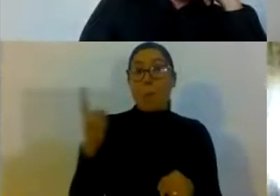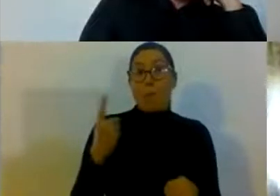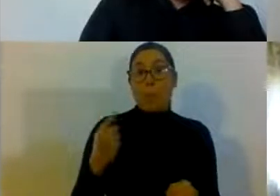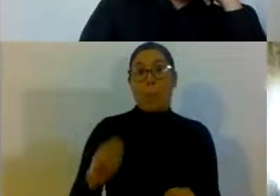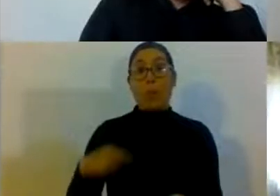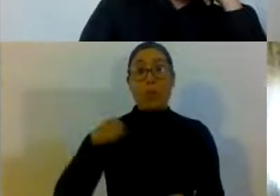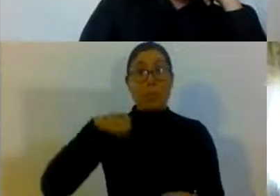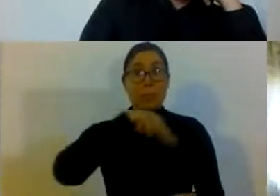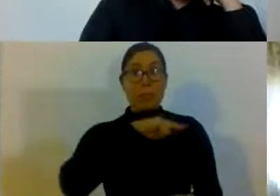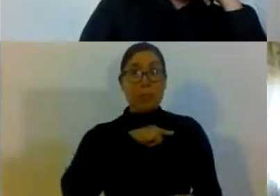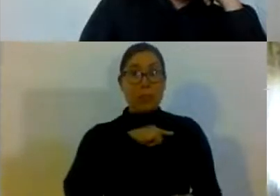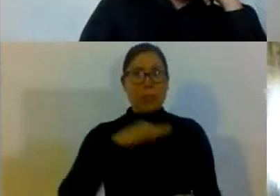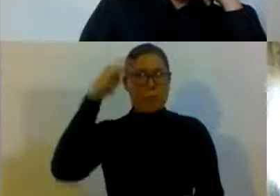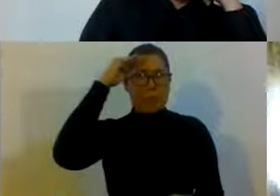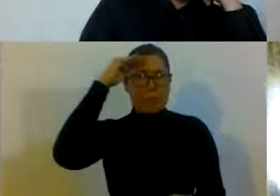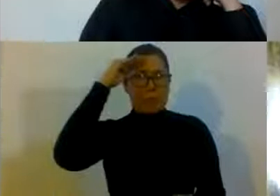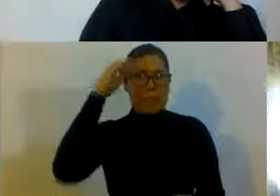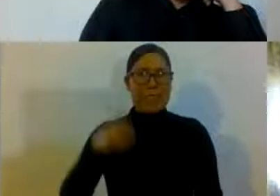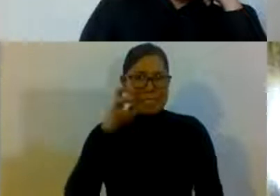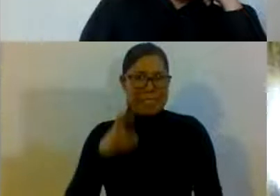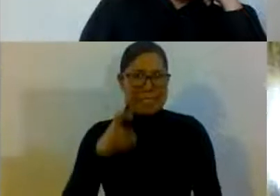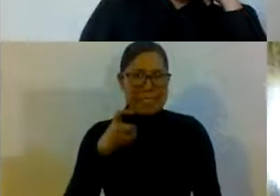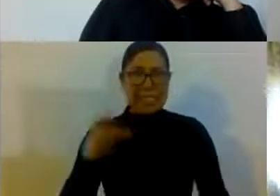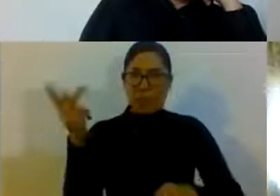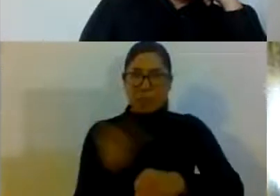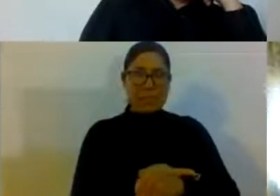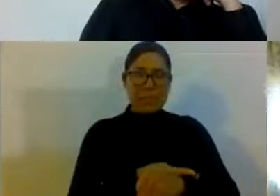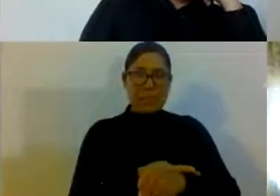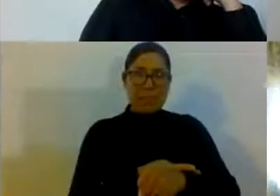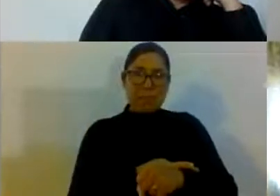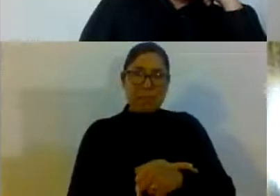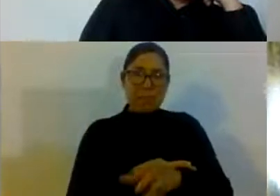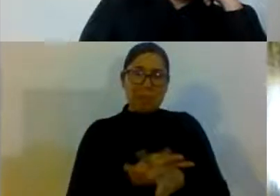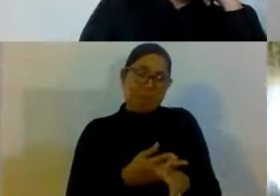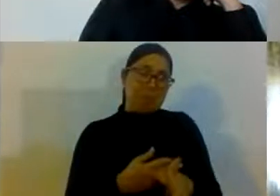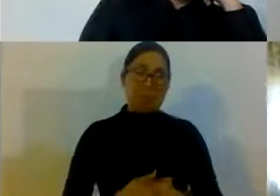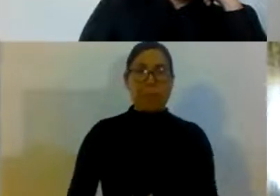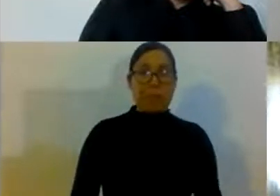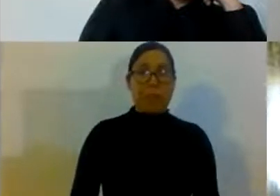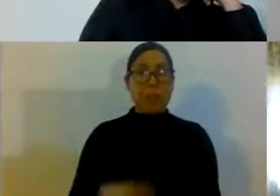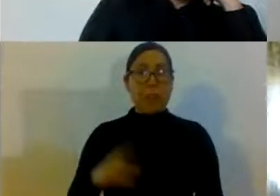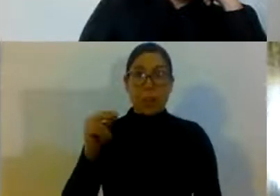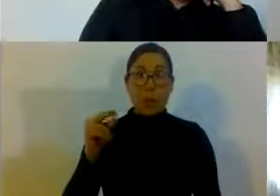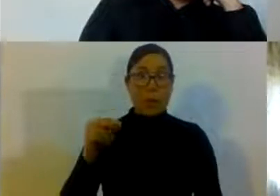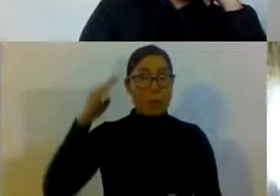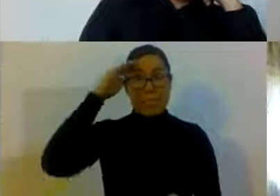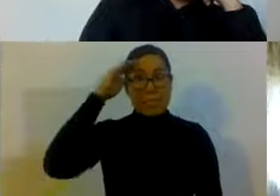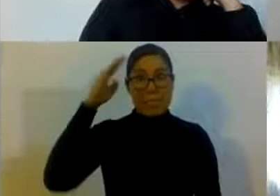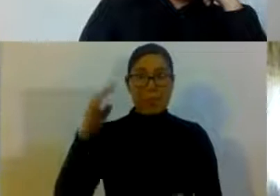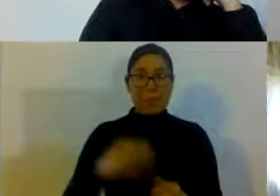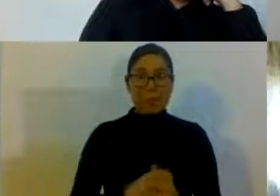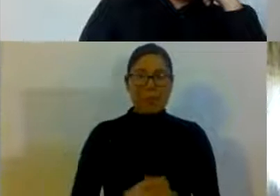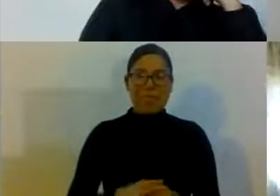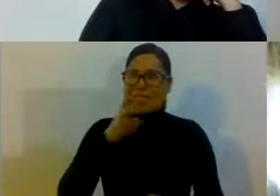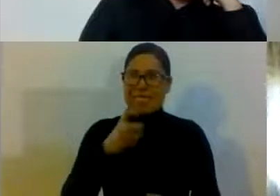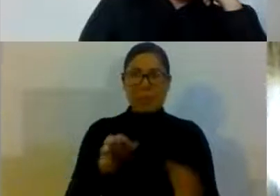realmente debemos de estar siempre alertas. Entonces, pues eso fue lo que me gustó. Muchísimas gracias,